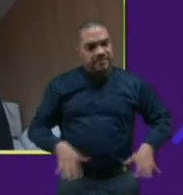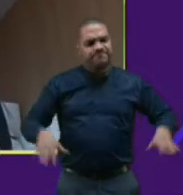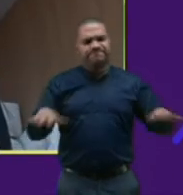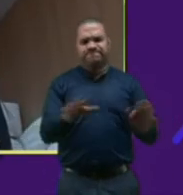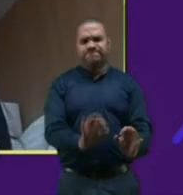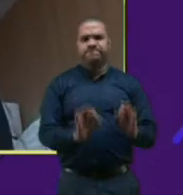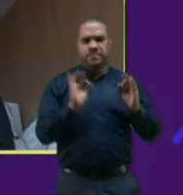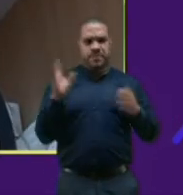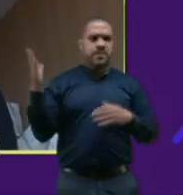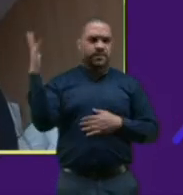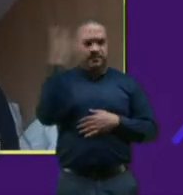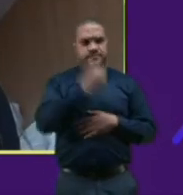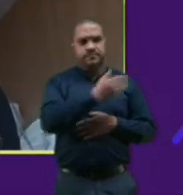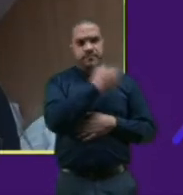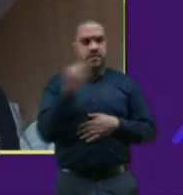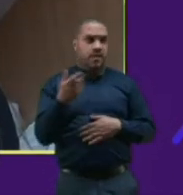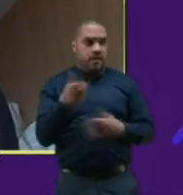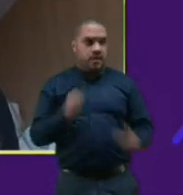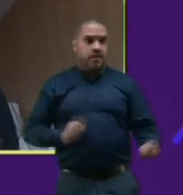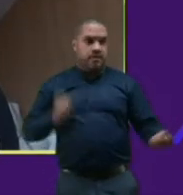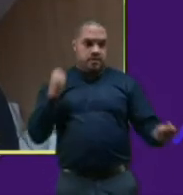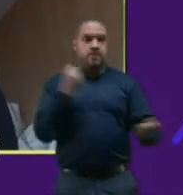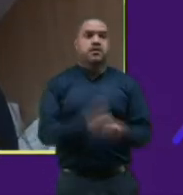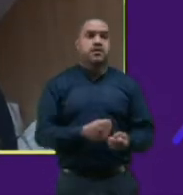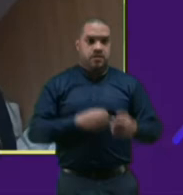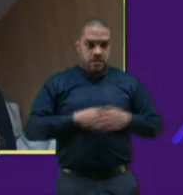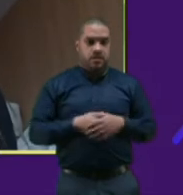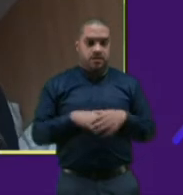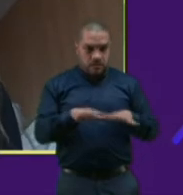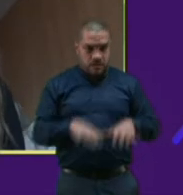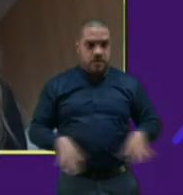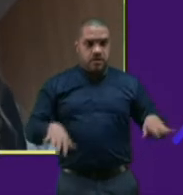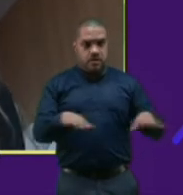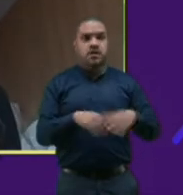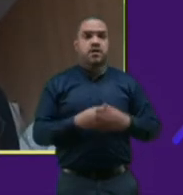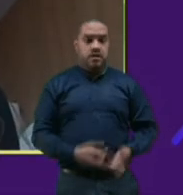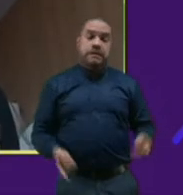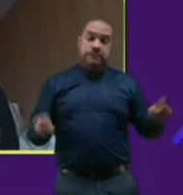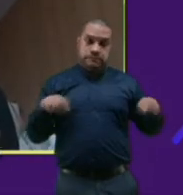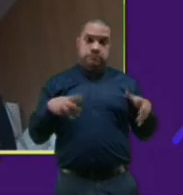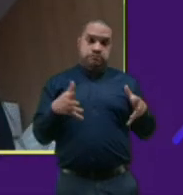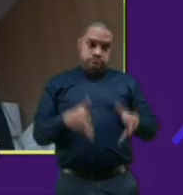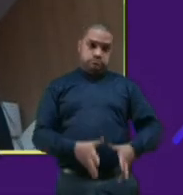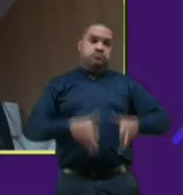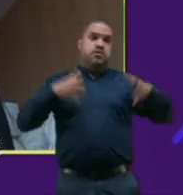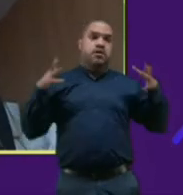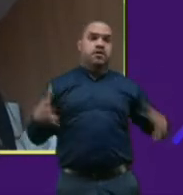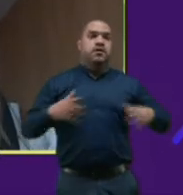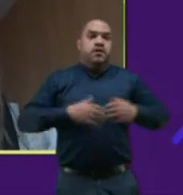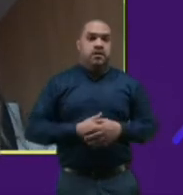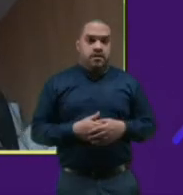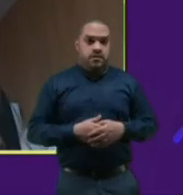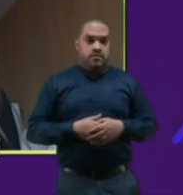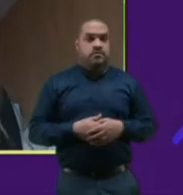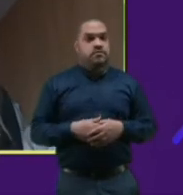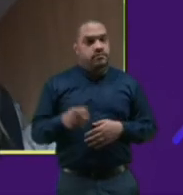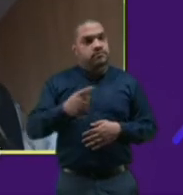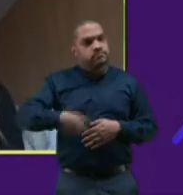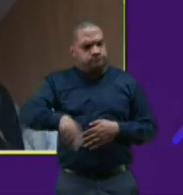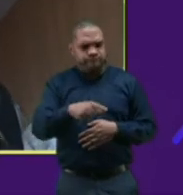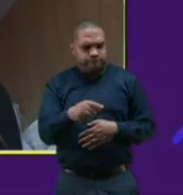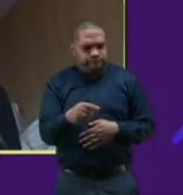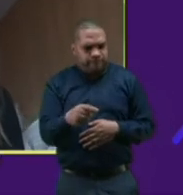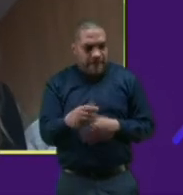Colombia y sentí muchísimo apoyo por parte de los que ya yo considero los grandes. Y ahí digamos que empezamos nuestro